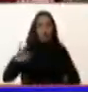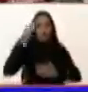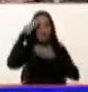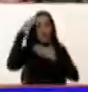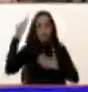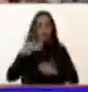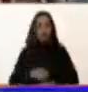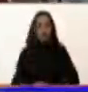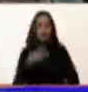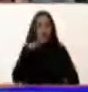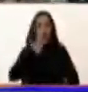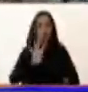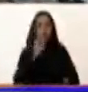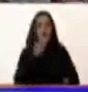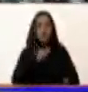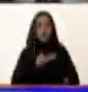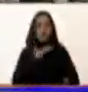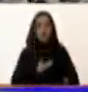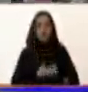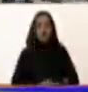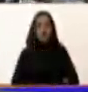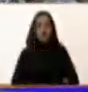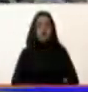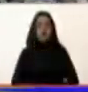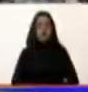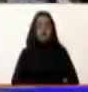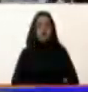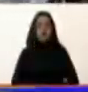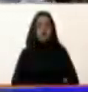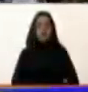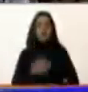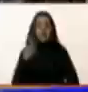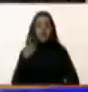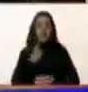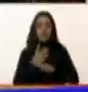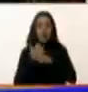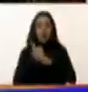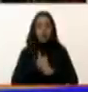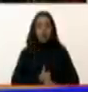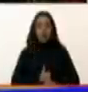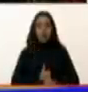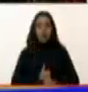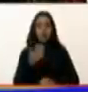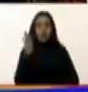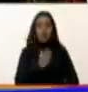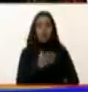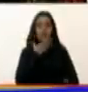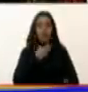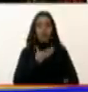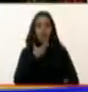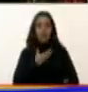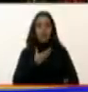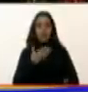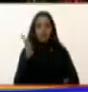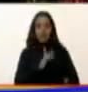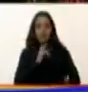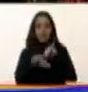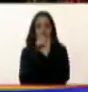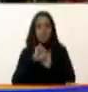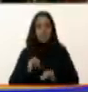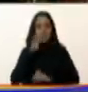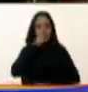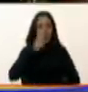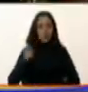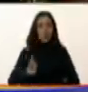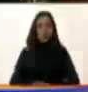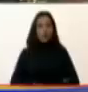4 de diciembre. Era inevitable que llegara diciembre, la Navidad y la felicidad para el pueblo.